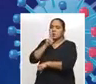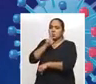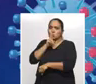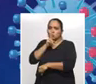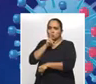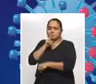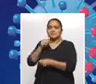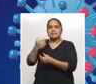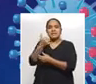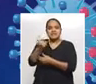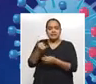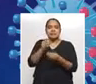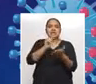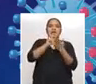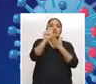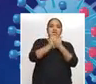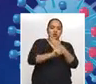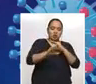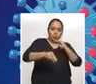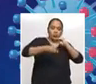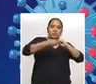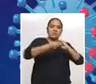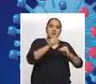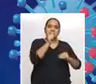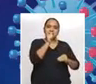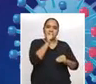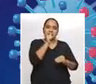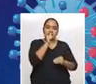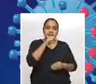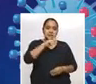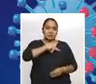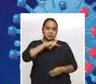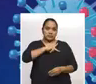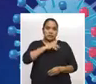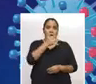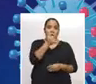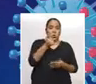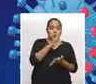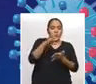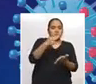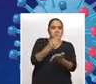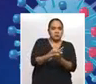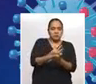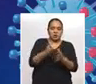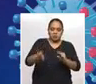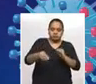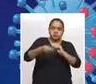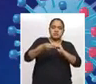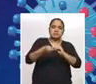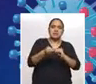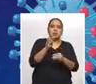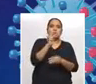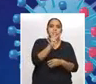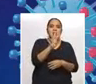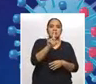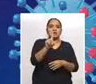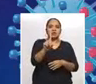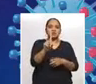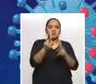laboratorios privados, además de Tegucigalpa y San Pedro Sula, resultando un total de 41